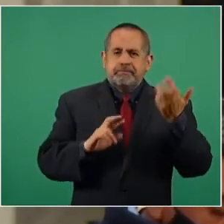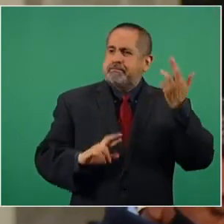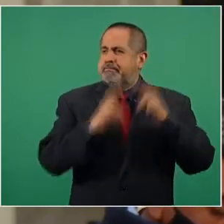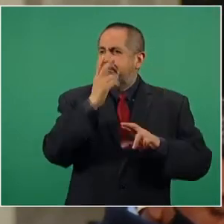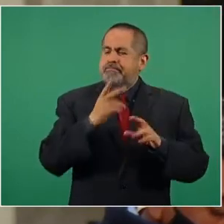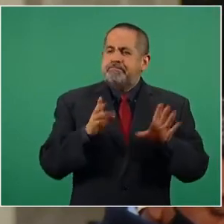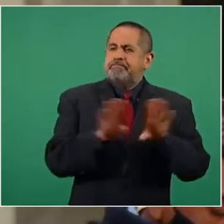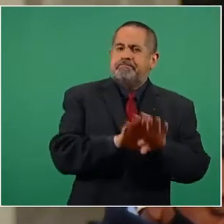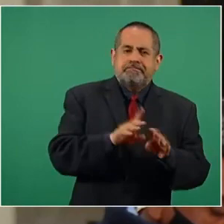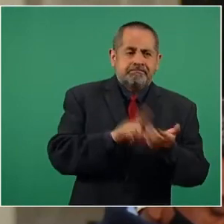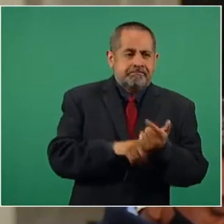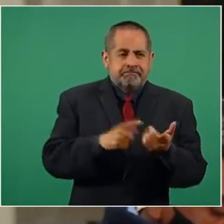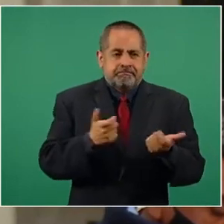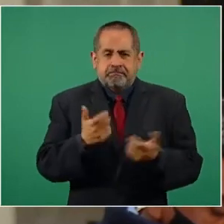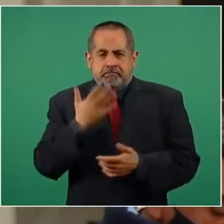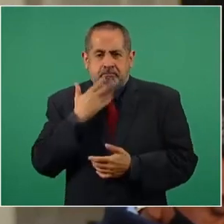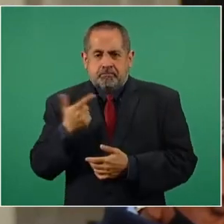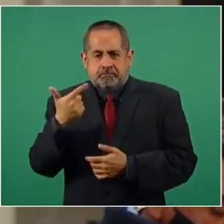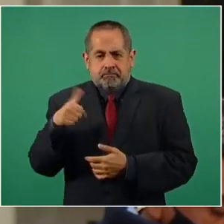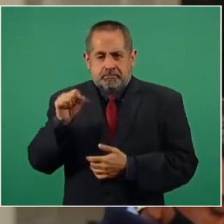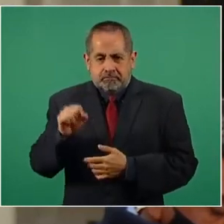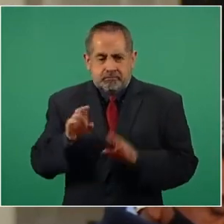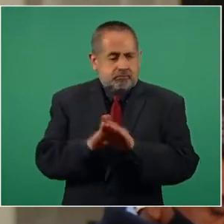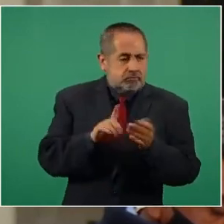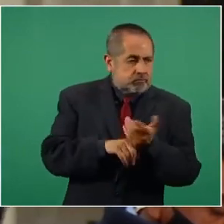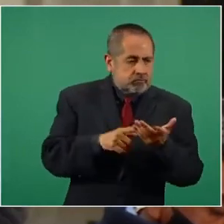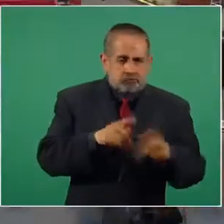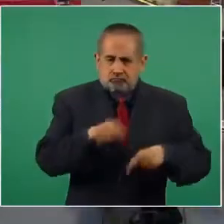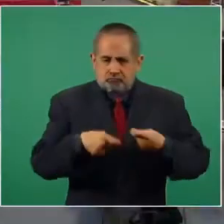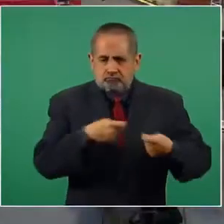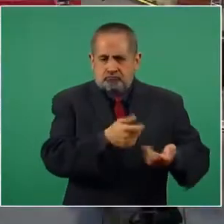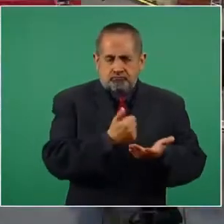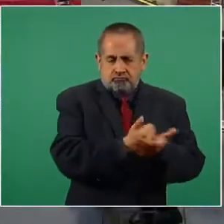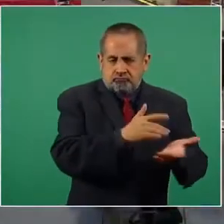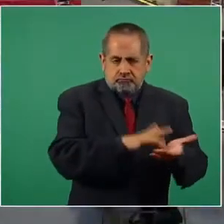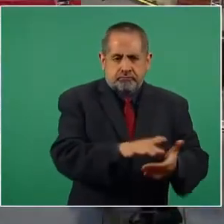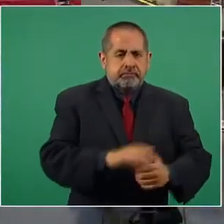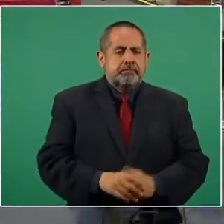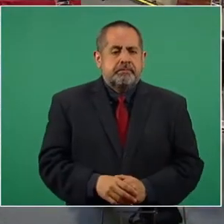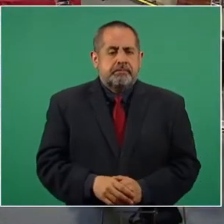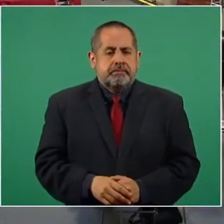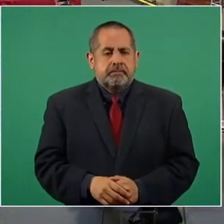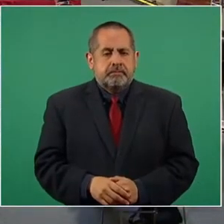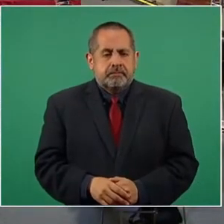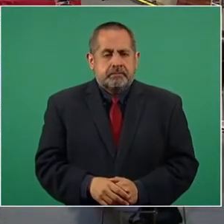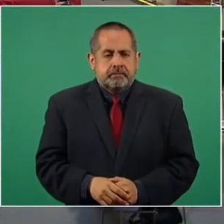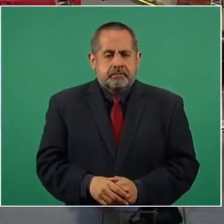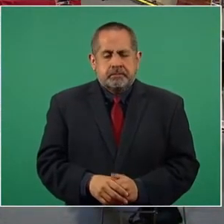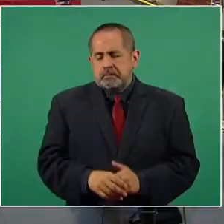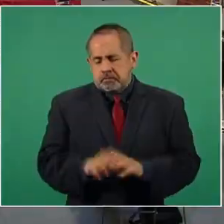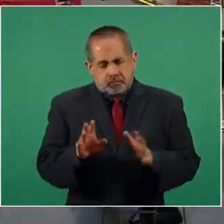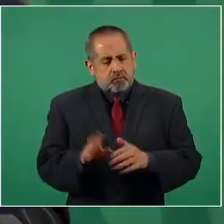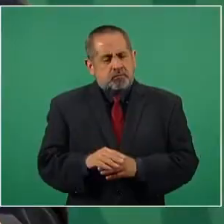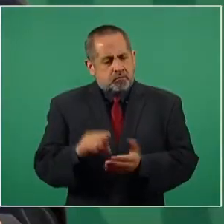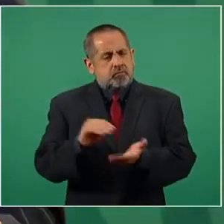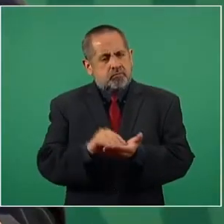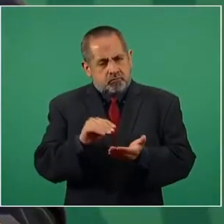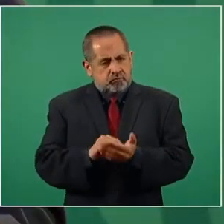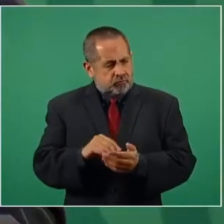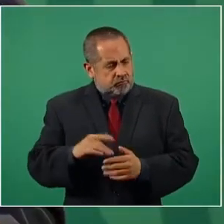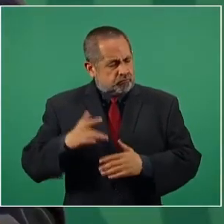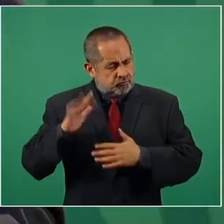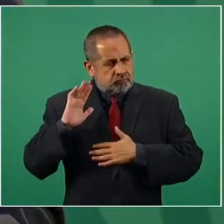elaborando ante la falta de gas para echar a andar estas industrias? Pues vamos a continuar